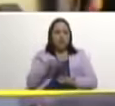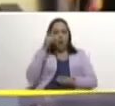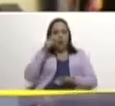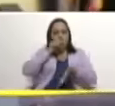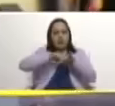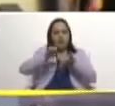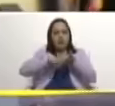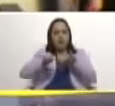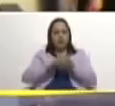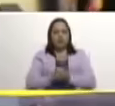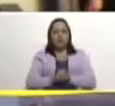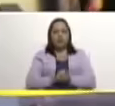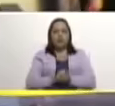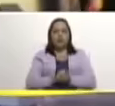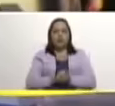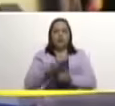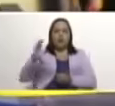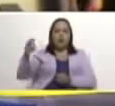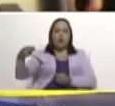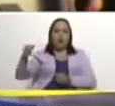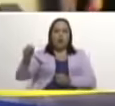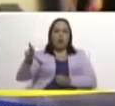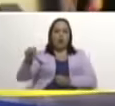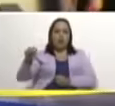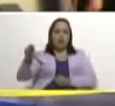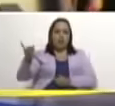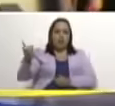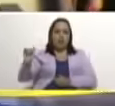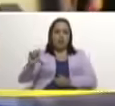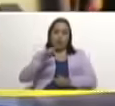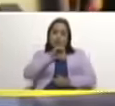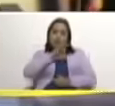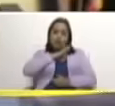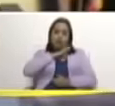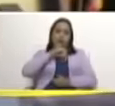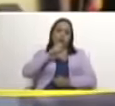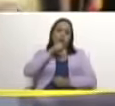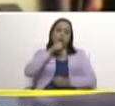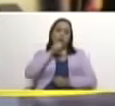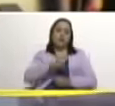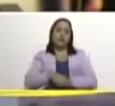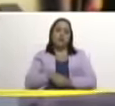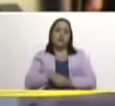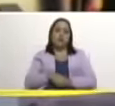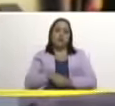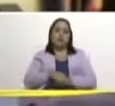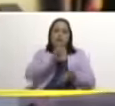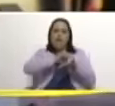Cabrera Sifontes, tu abuelo. Él escribió su libro El Abuelo,